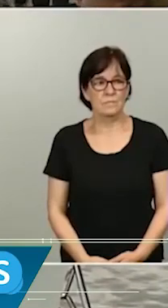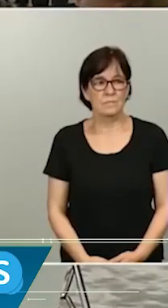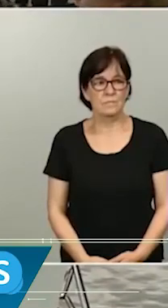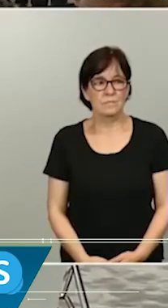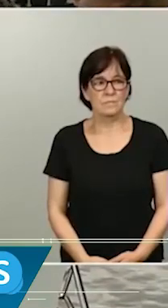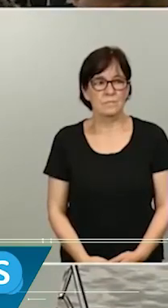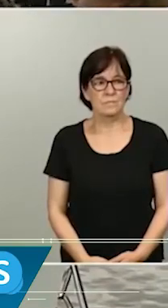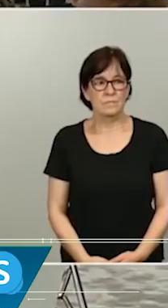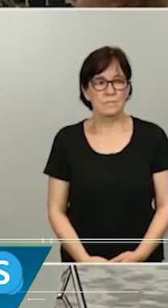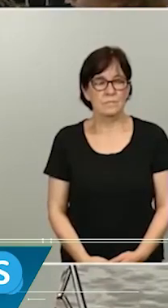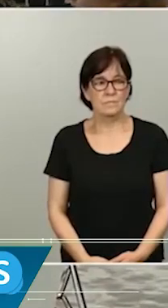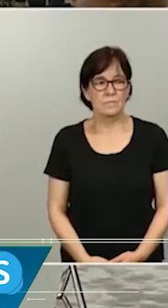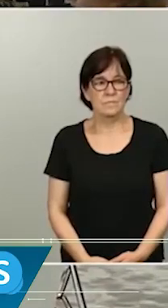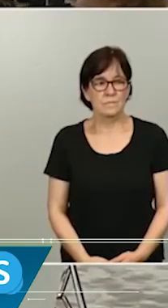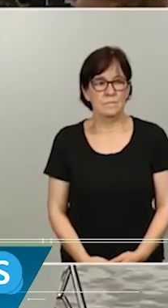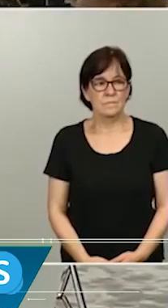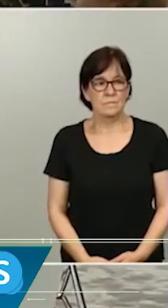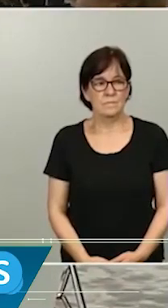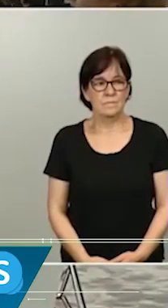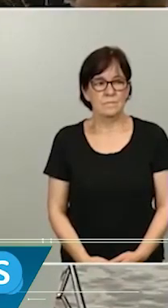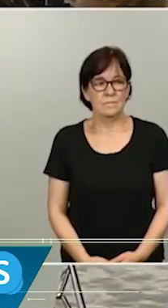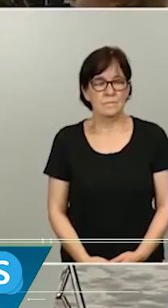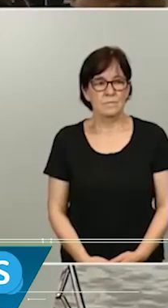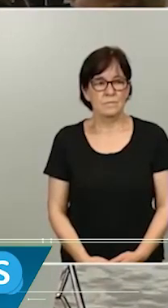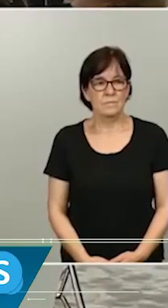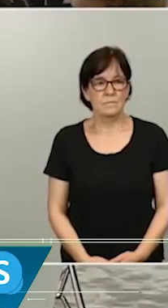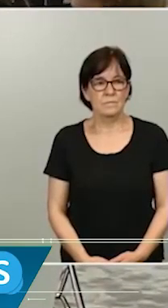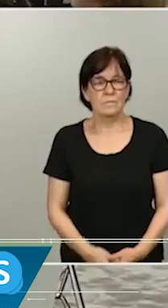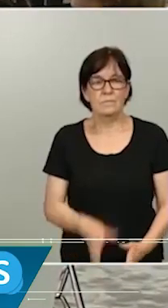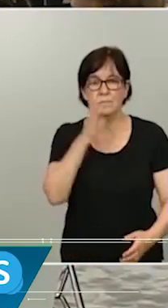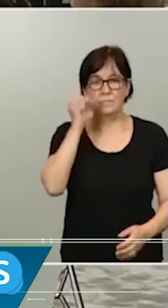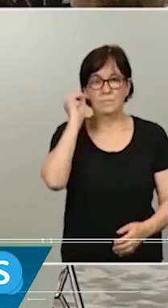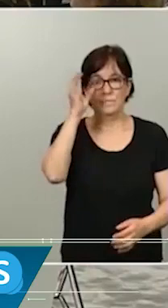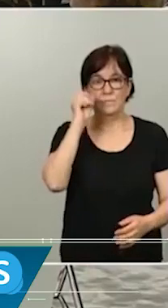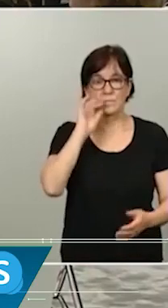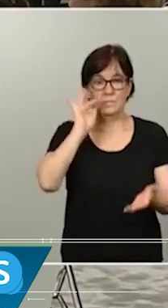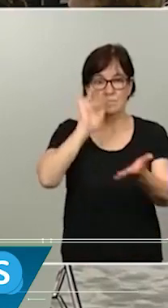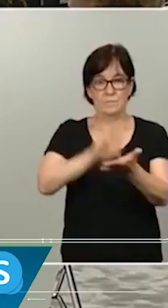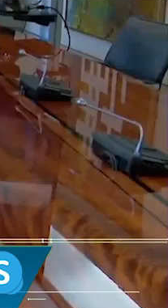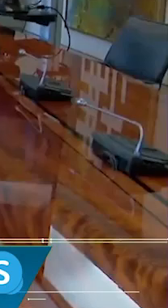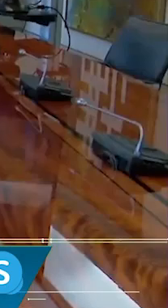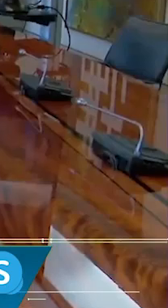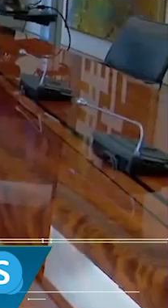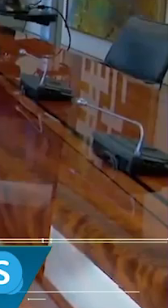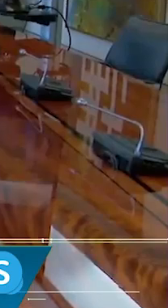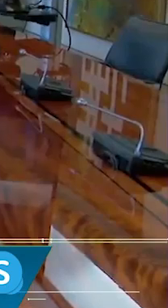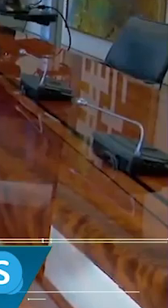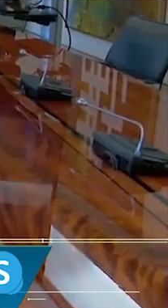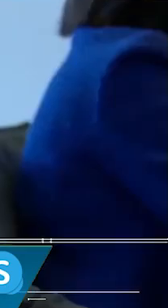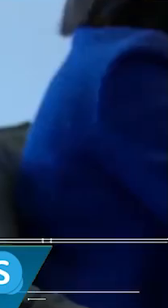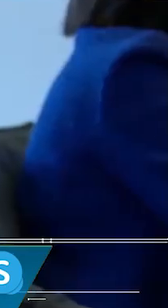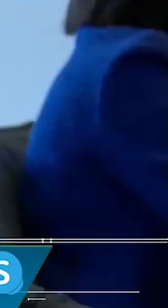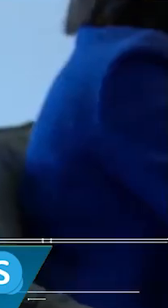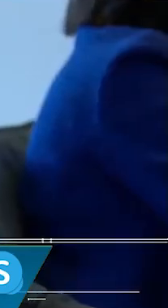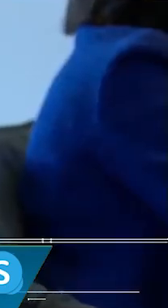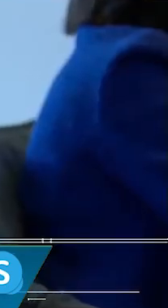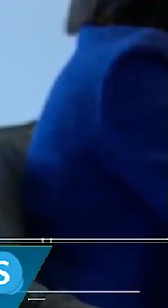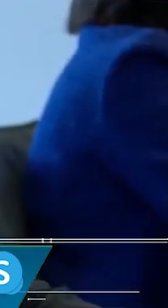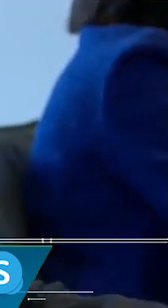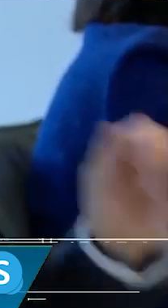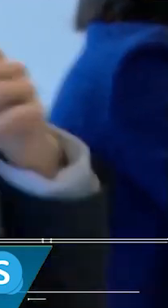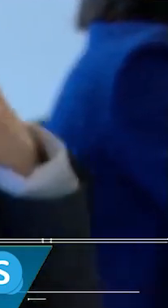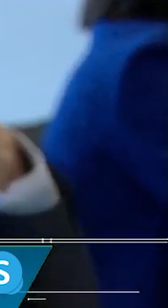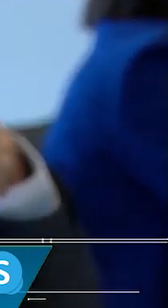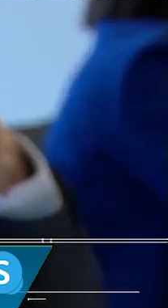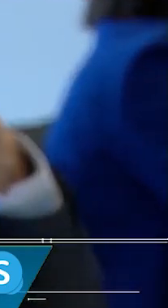una mera gripe de uno de un kobe y en bélgica y en el reino unido pues están contabilizando